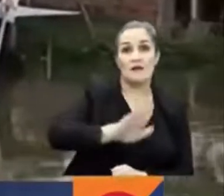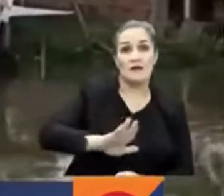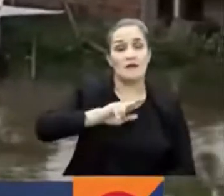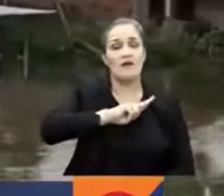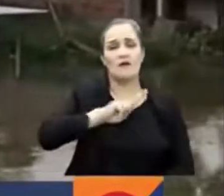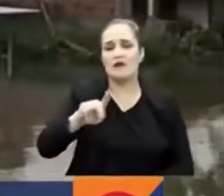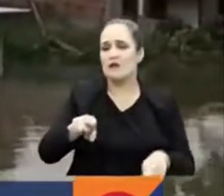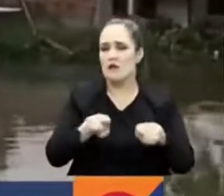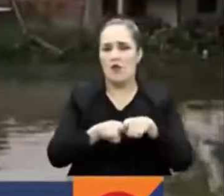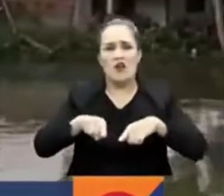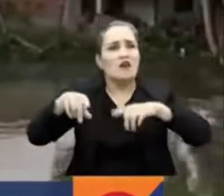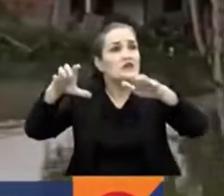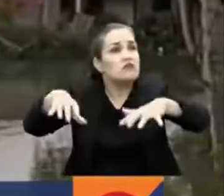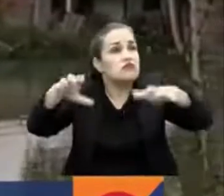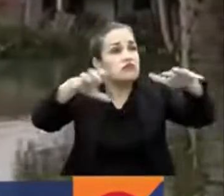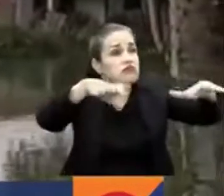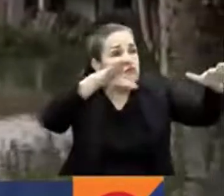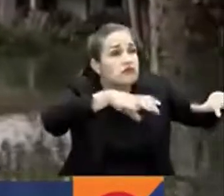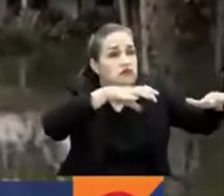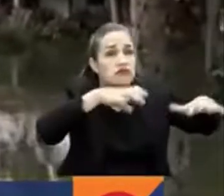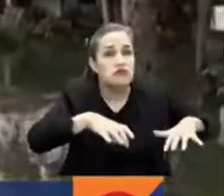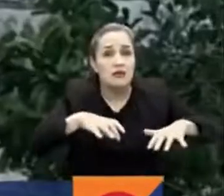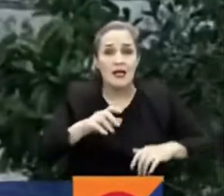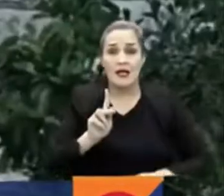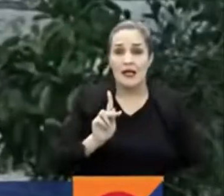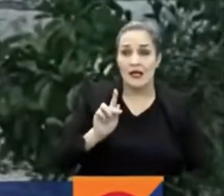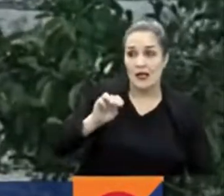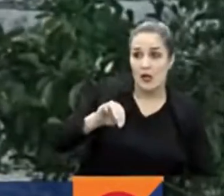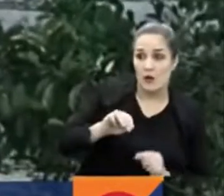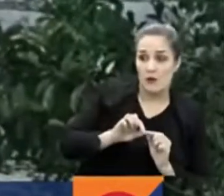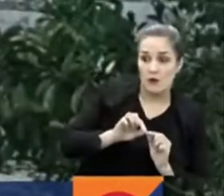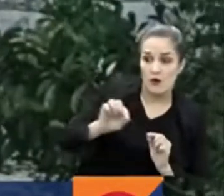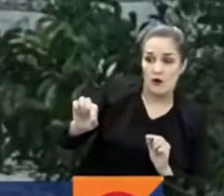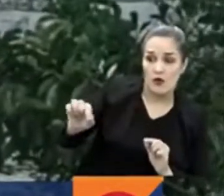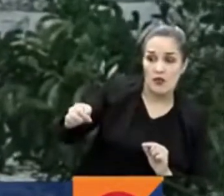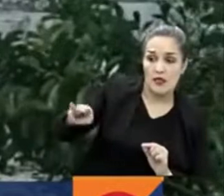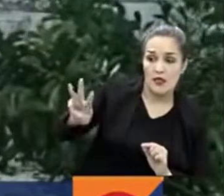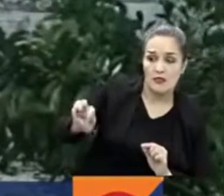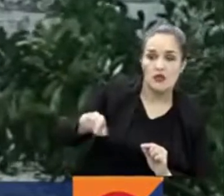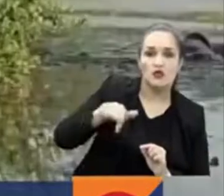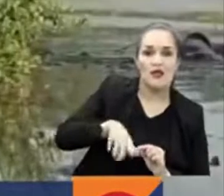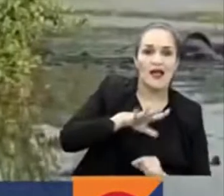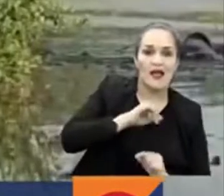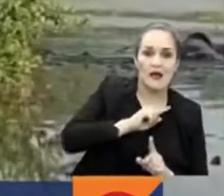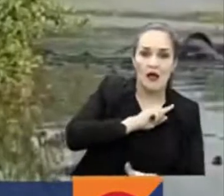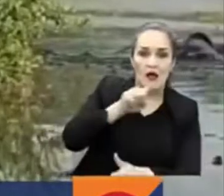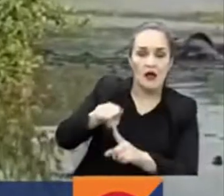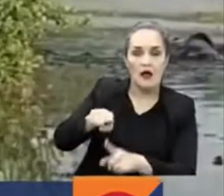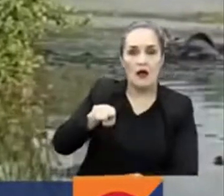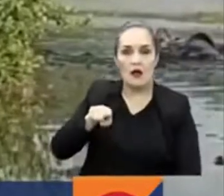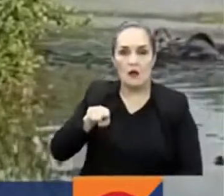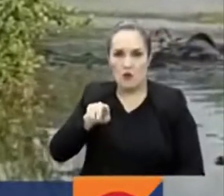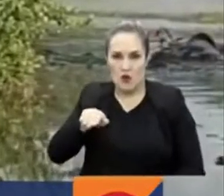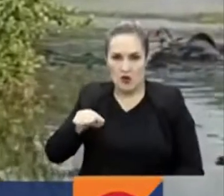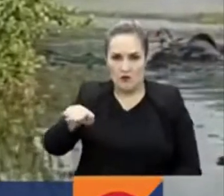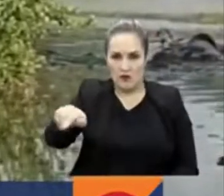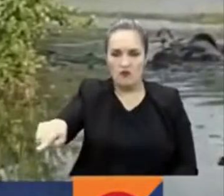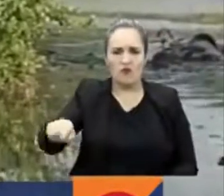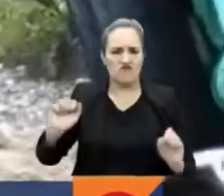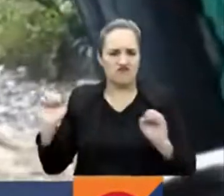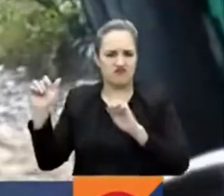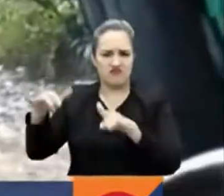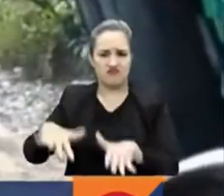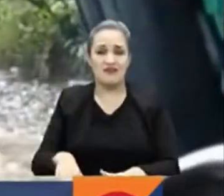lluvias en algunas localidades. En el kilómetro 18, vía Cali-Buenaventura, hubo derrumbes. Además, diferentes ríos